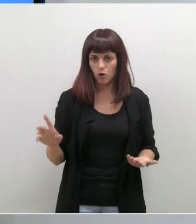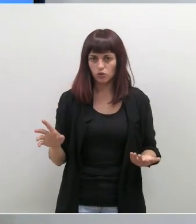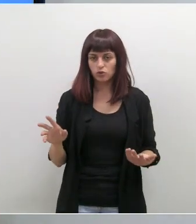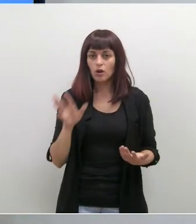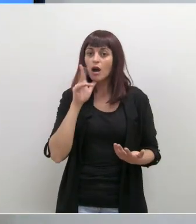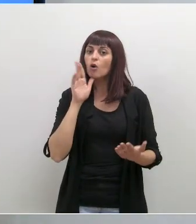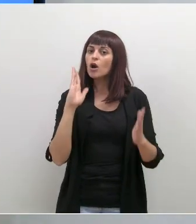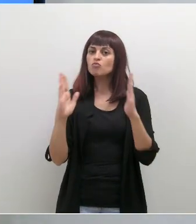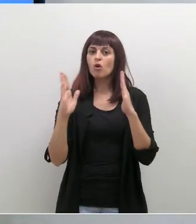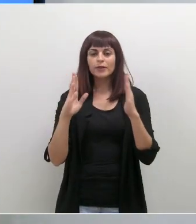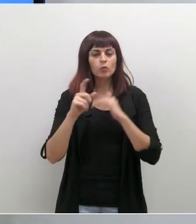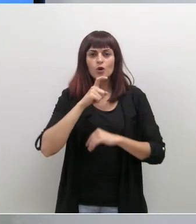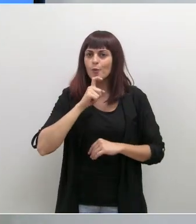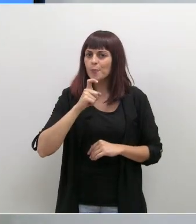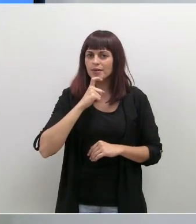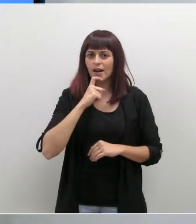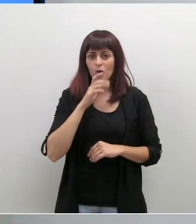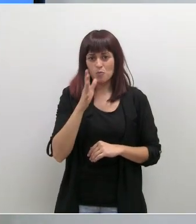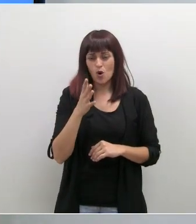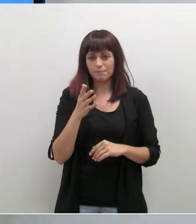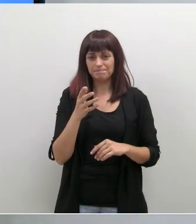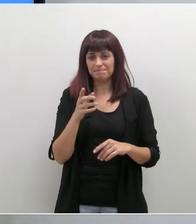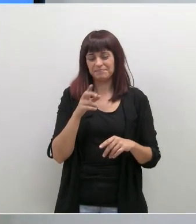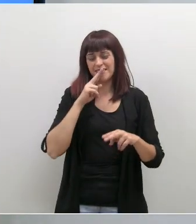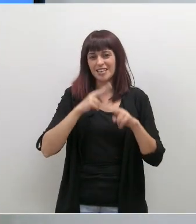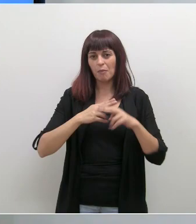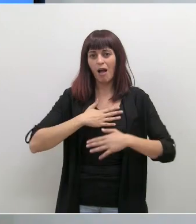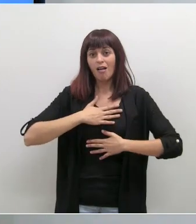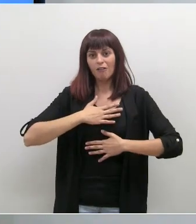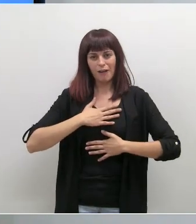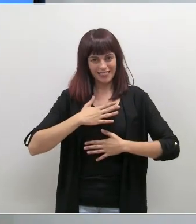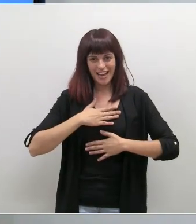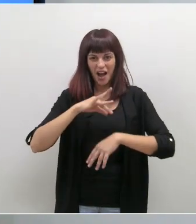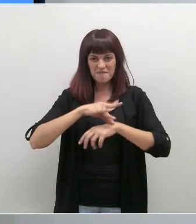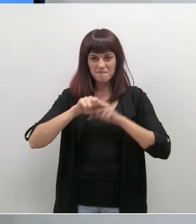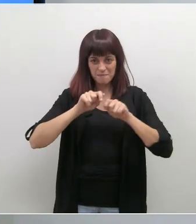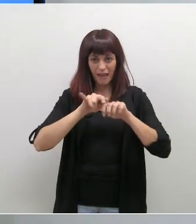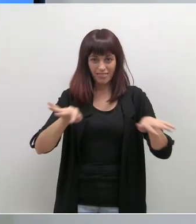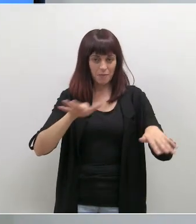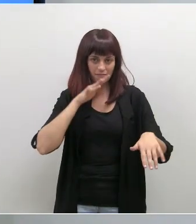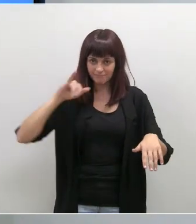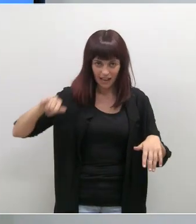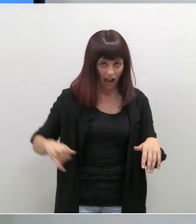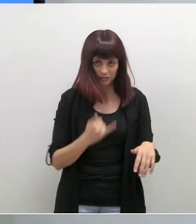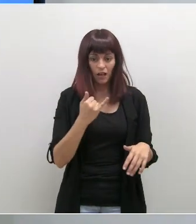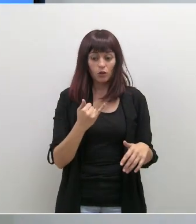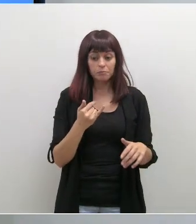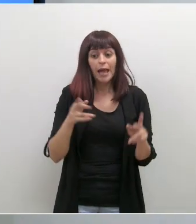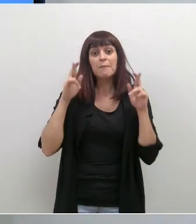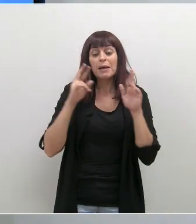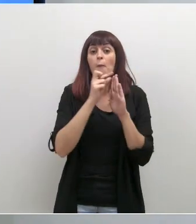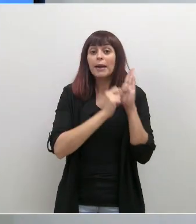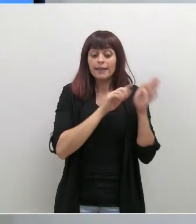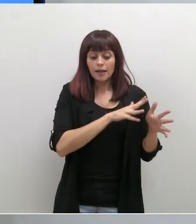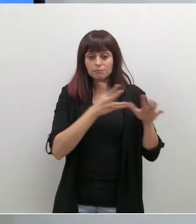estamos en un momento complejo por la conocida ya como fatiga pandémica, pero confiamos que las medidas adoptadas tengan el efecto esperado